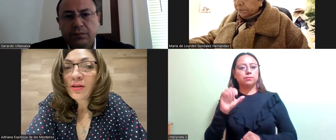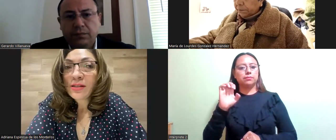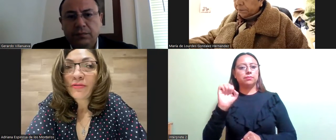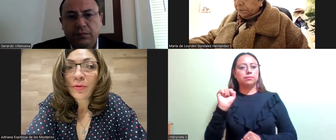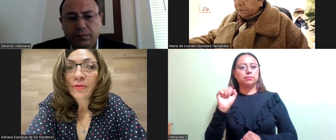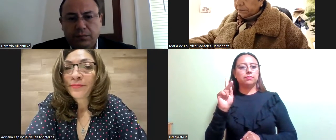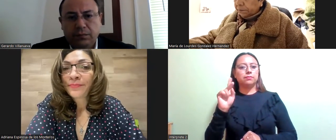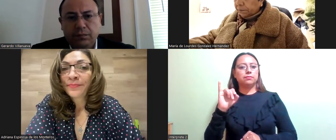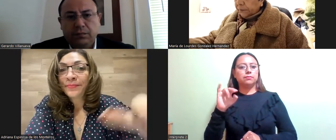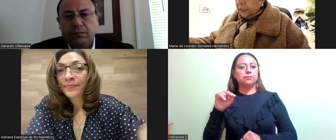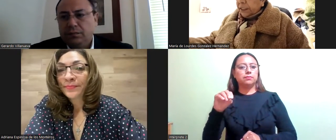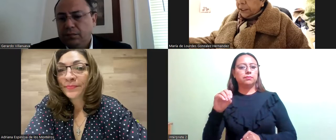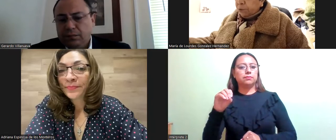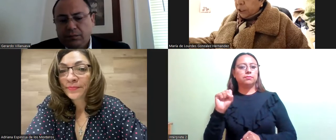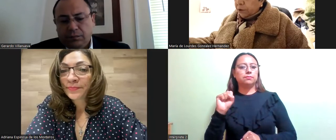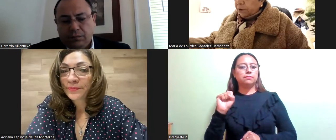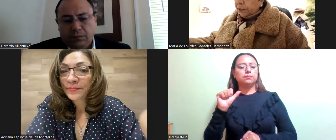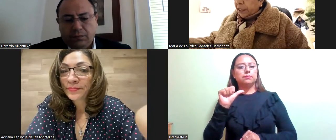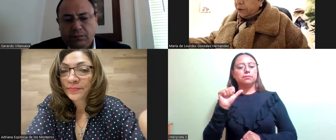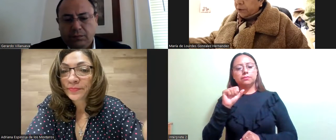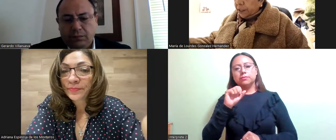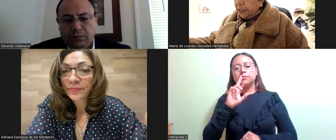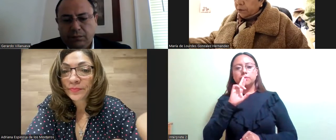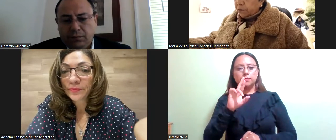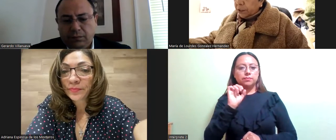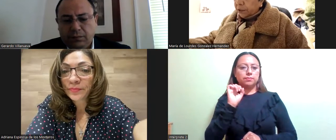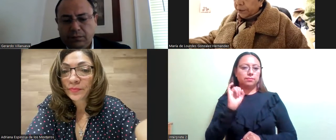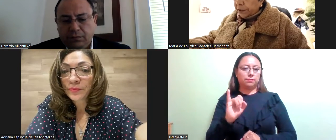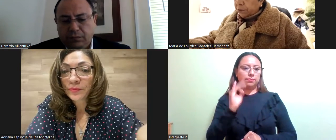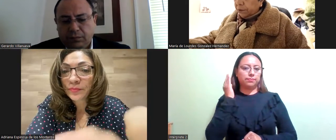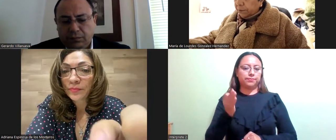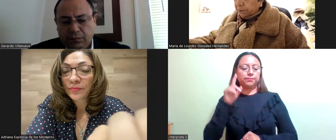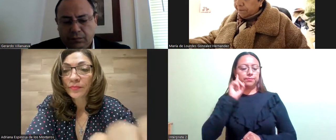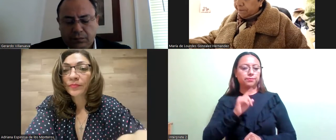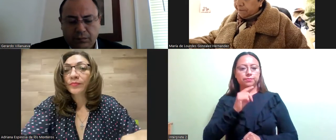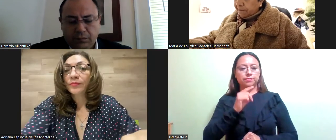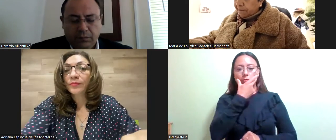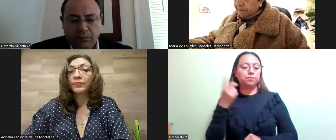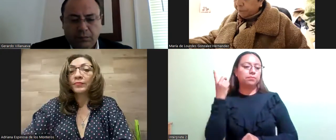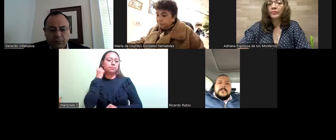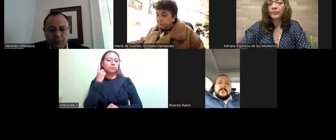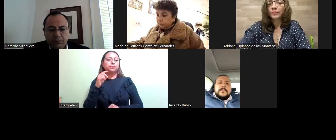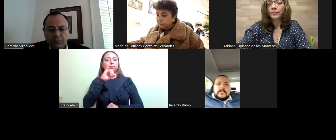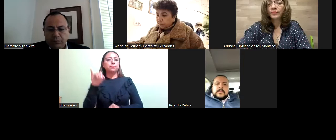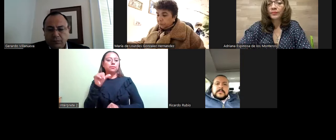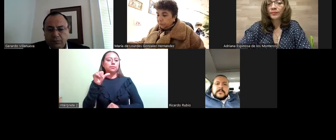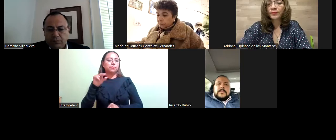los Monteros a favor. Diputado Ricardo Giancarlo Lozano Reynoso.